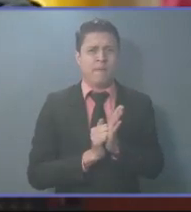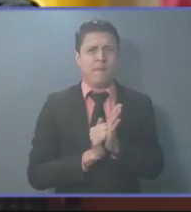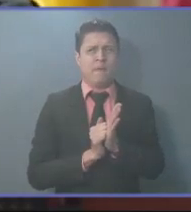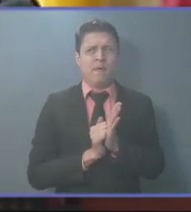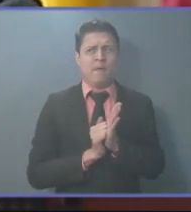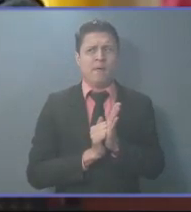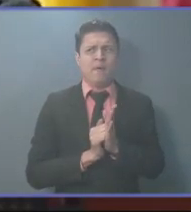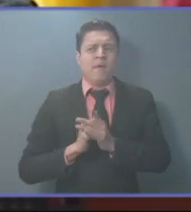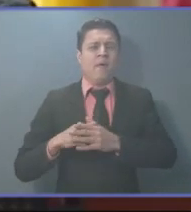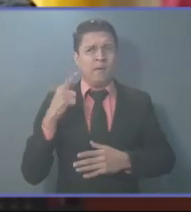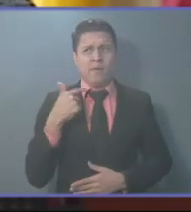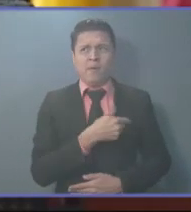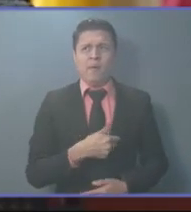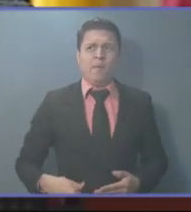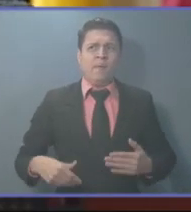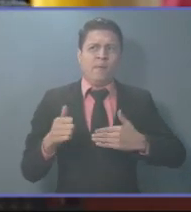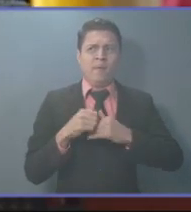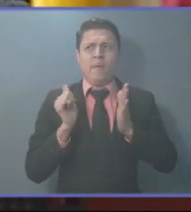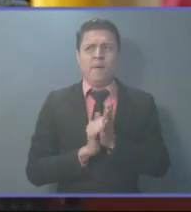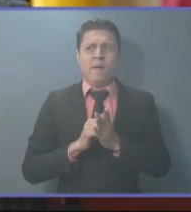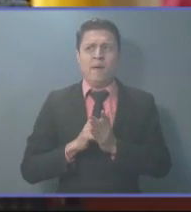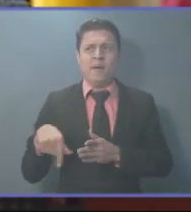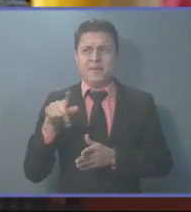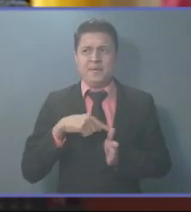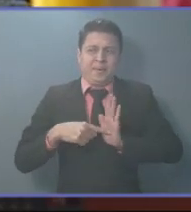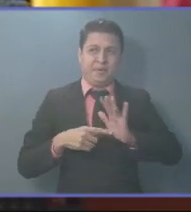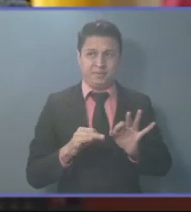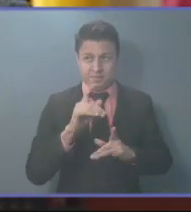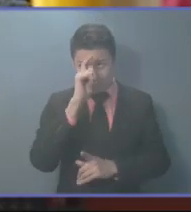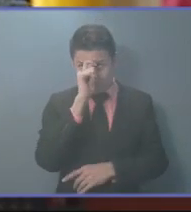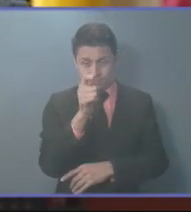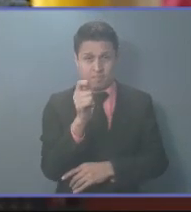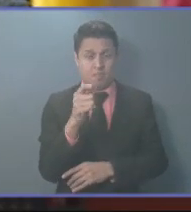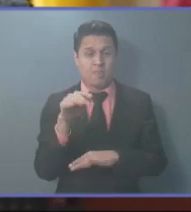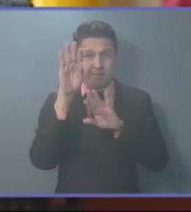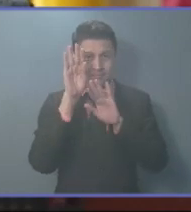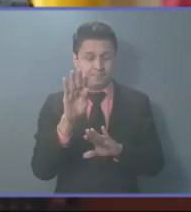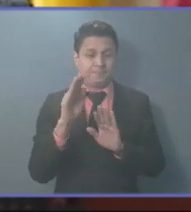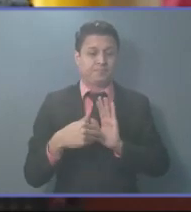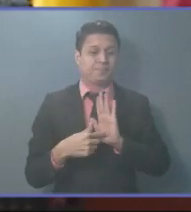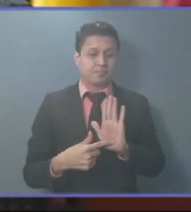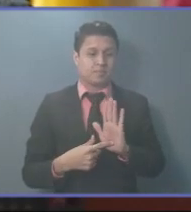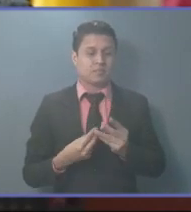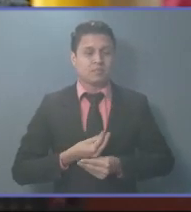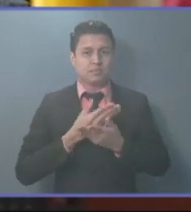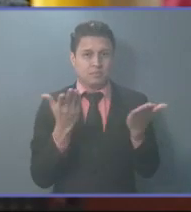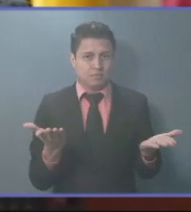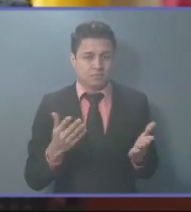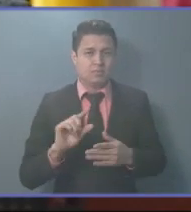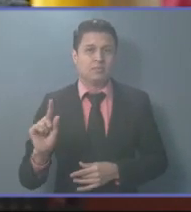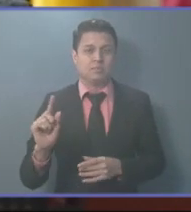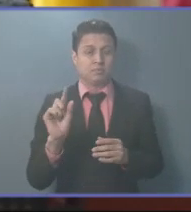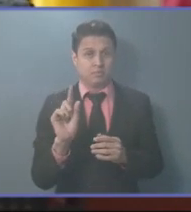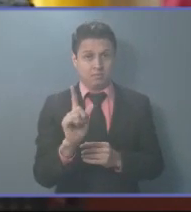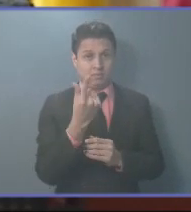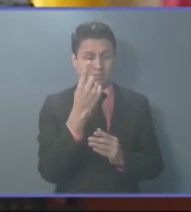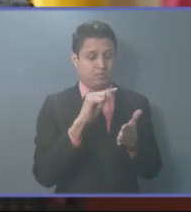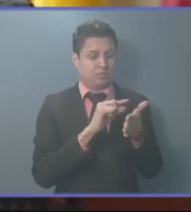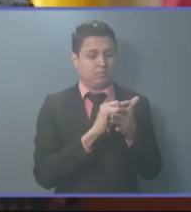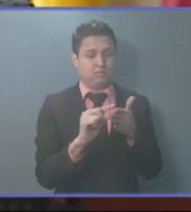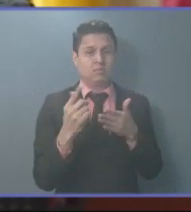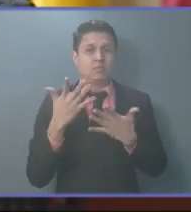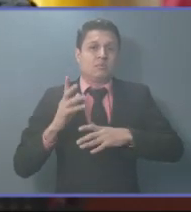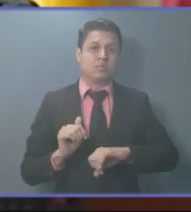siendo el presidente de la misma a ustedes con todo respeto expongo romanos 1 que de conformidad